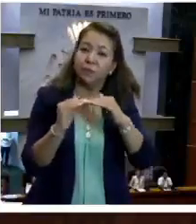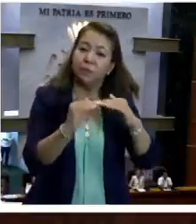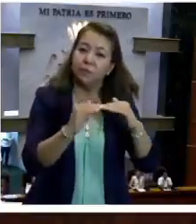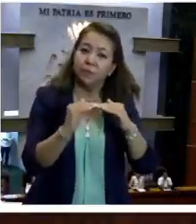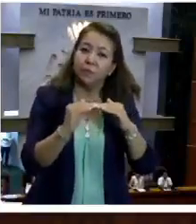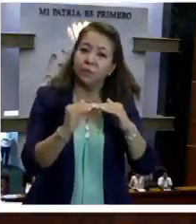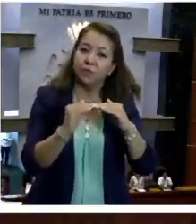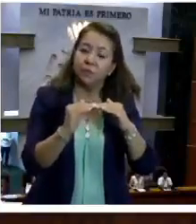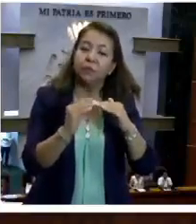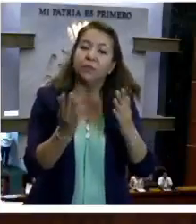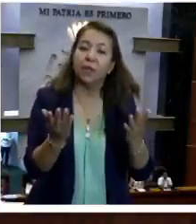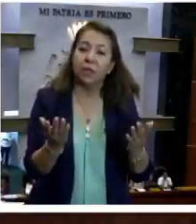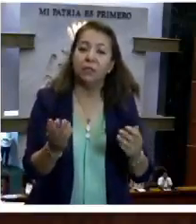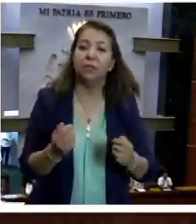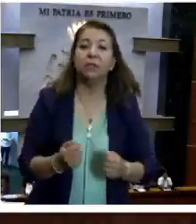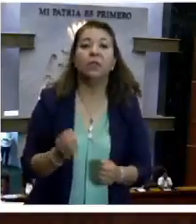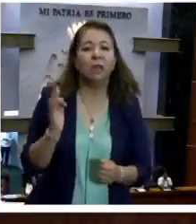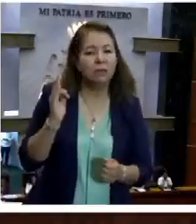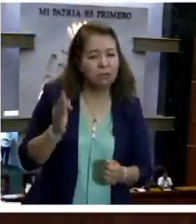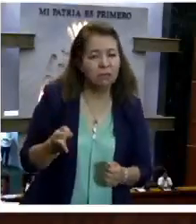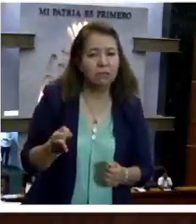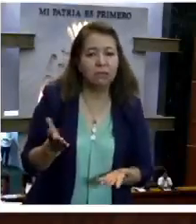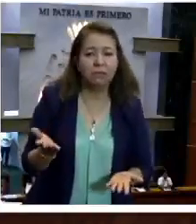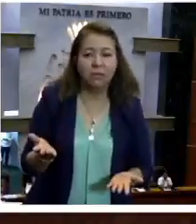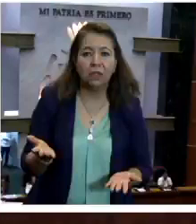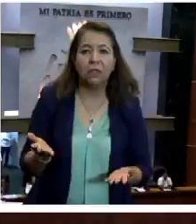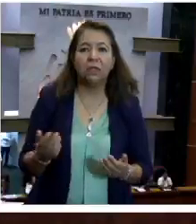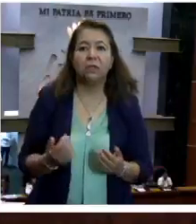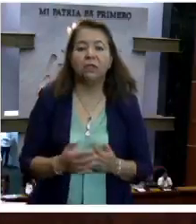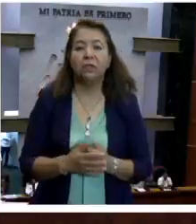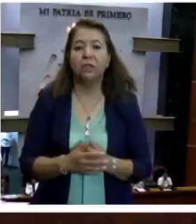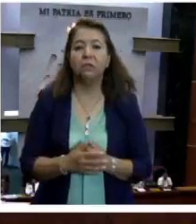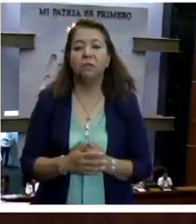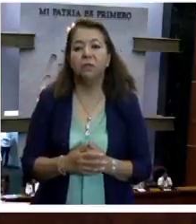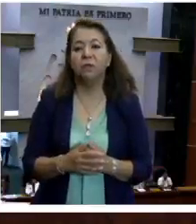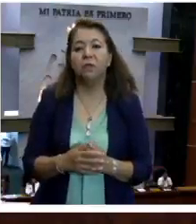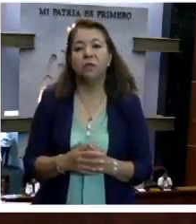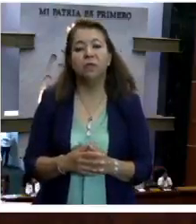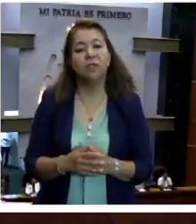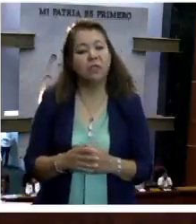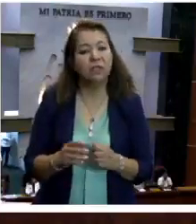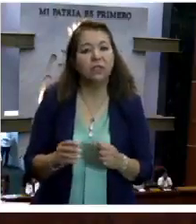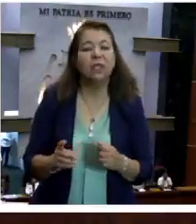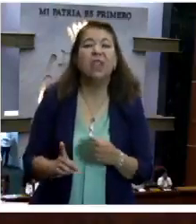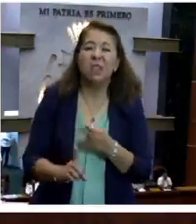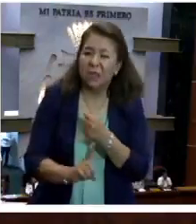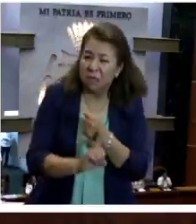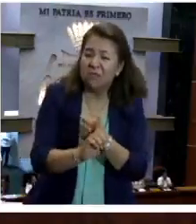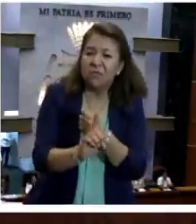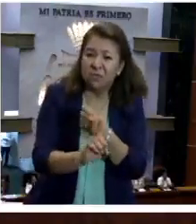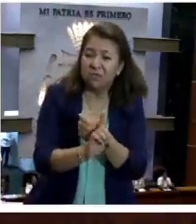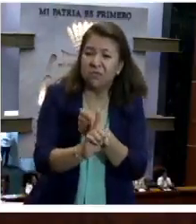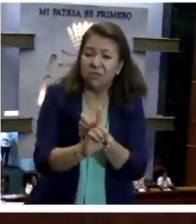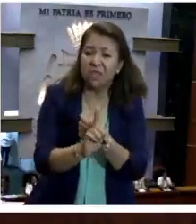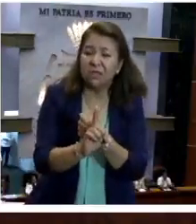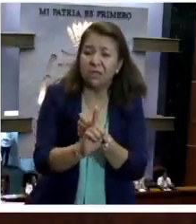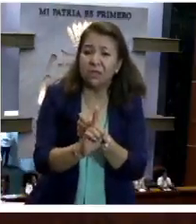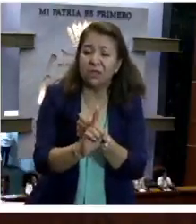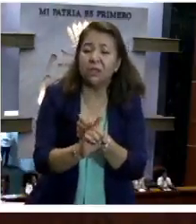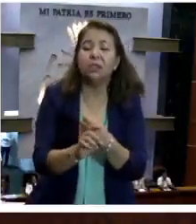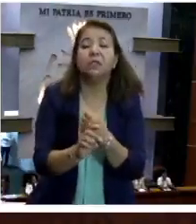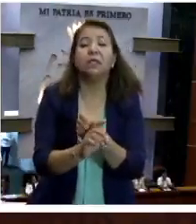reconociendo que ha habido, de manera desafortunada, graves violaciones a los derechos humanos en México y en